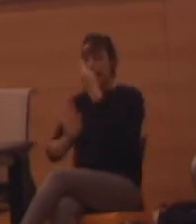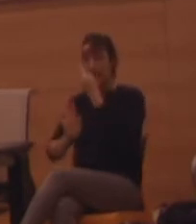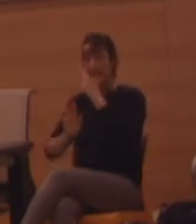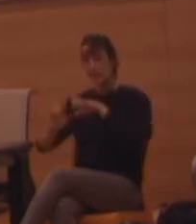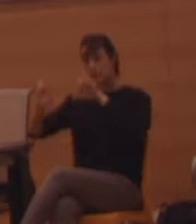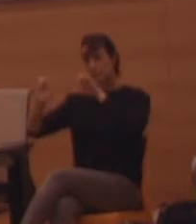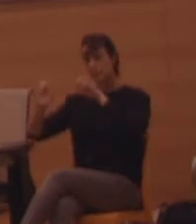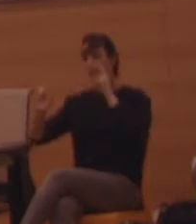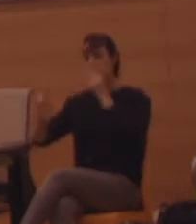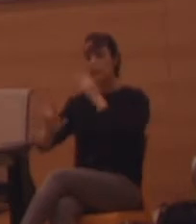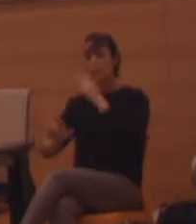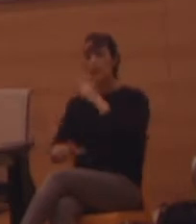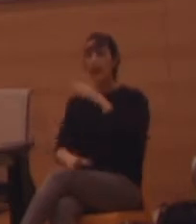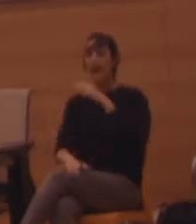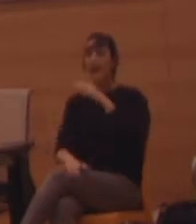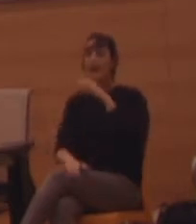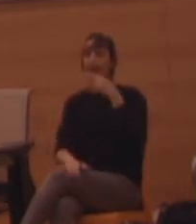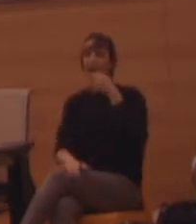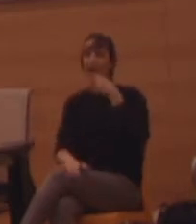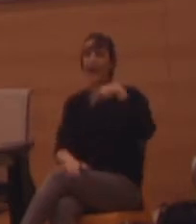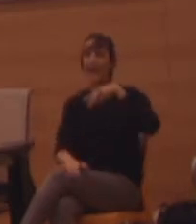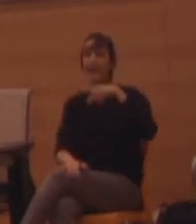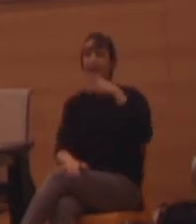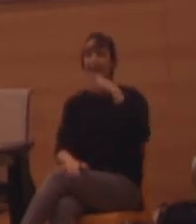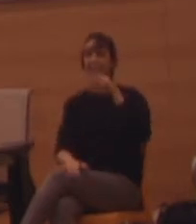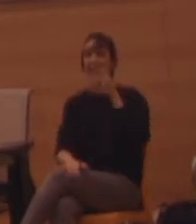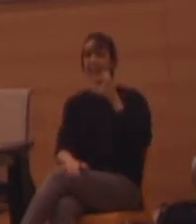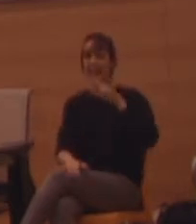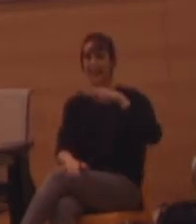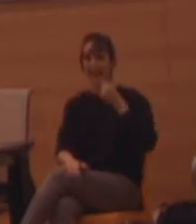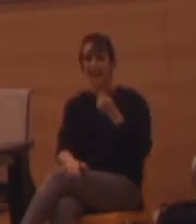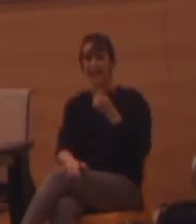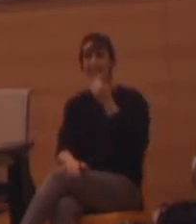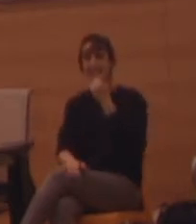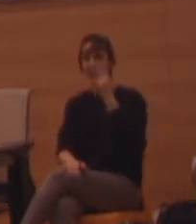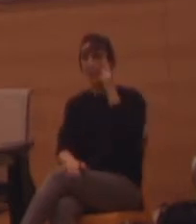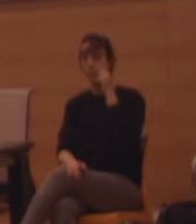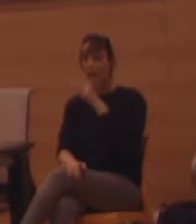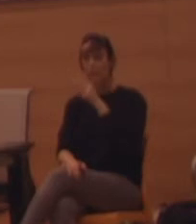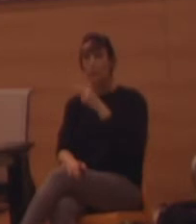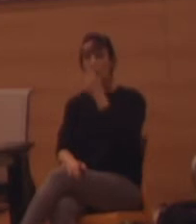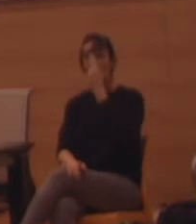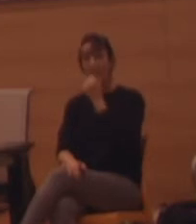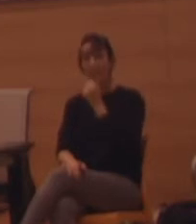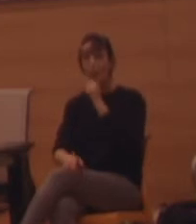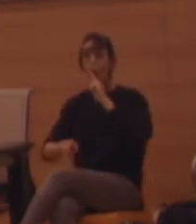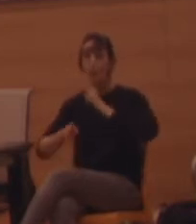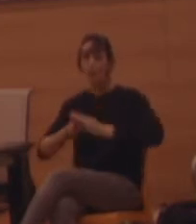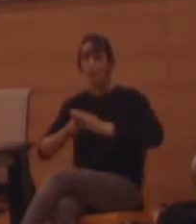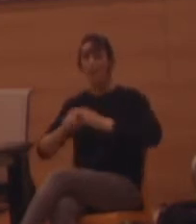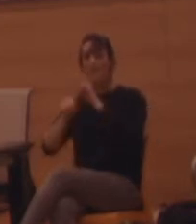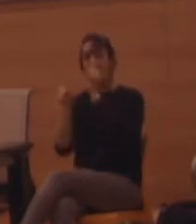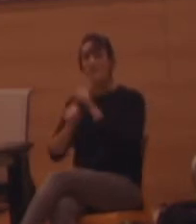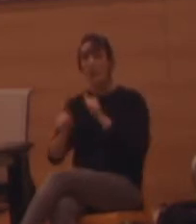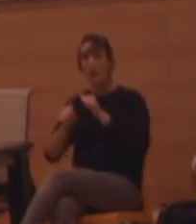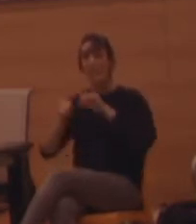gangrena. También hay que decir que cualquier dedo que veamos en un pie, lo que se dice dedo en forma de salchicha, aunque no aparezca ningún